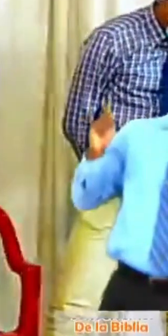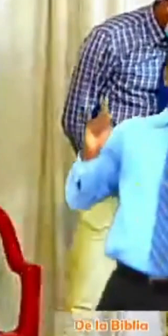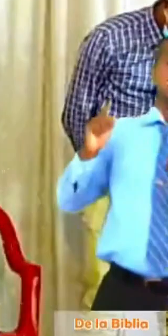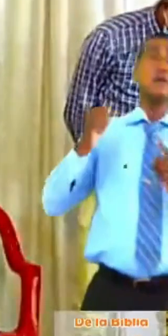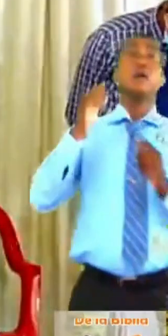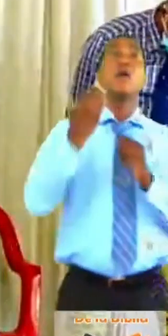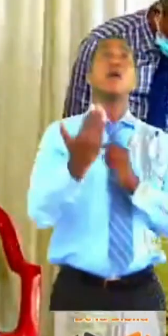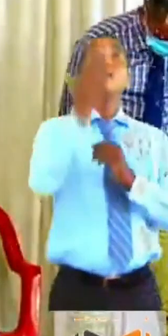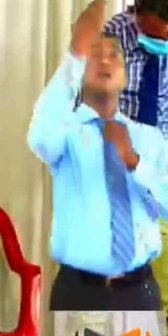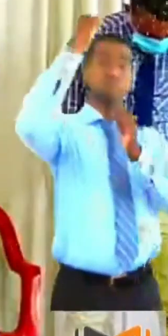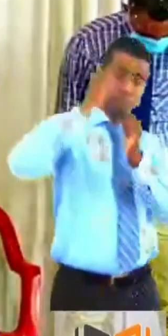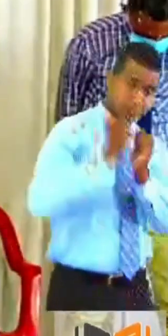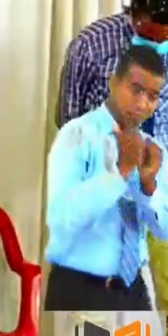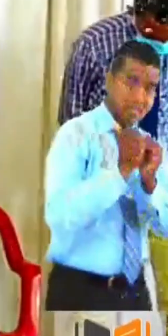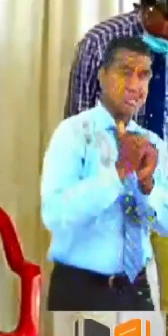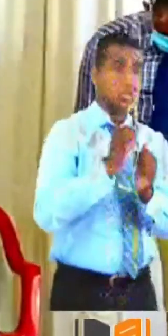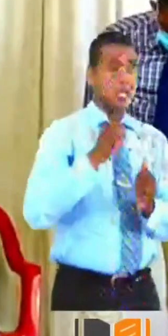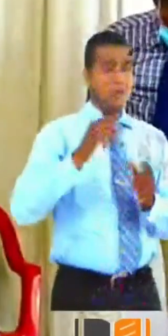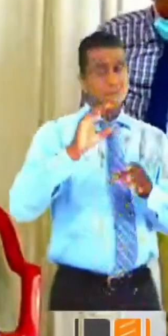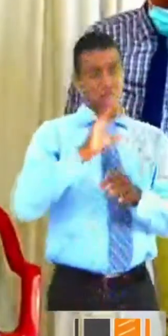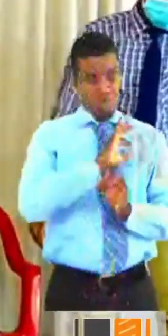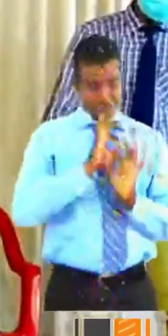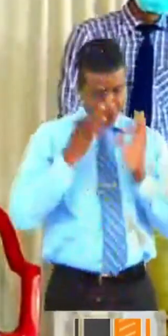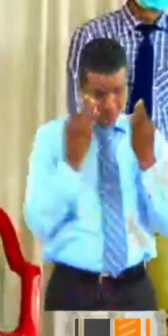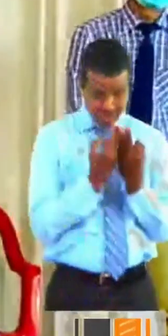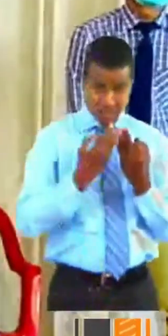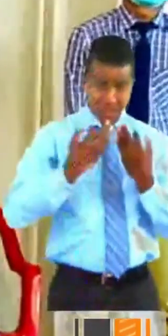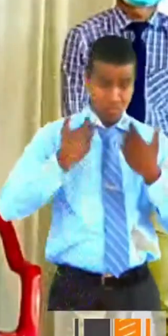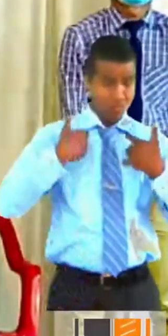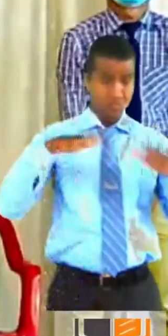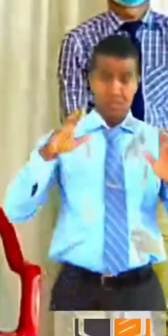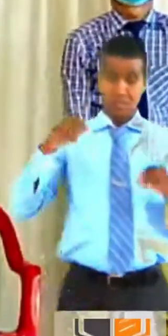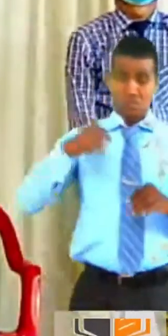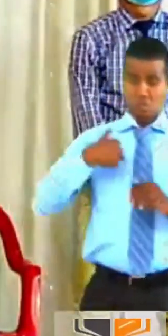familia no me quieran por ser evangélico, yo tengo una meta, un objetivo, y es luchar por mi salvación.